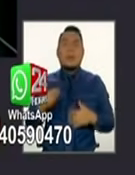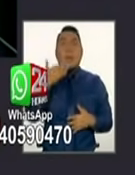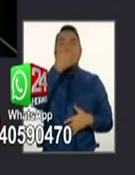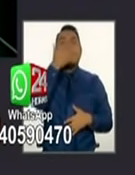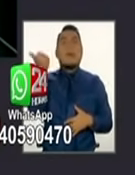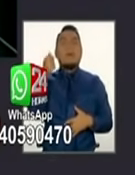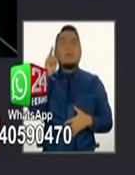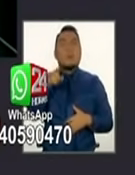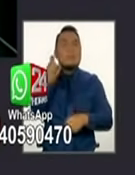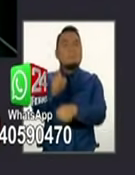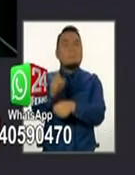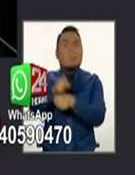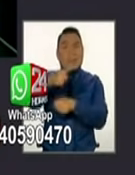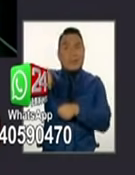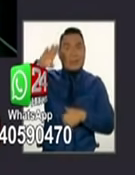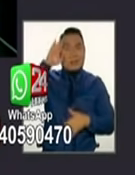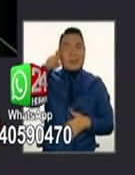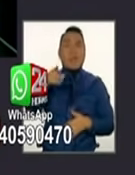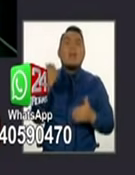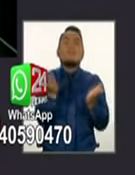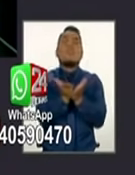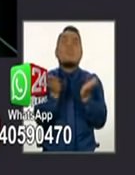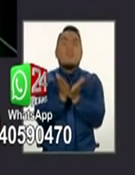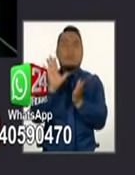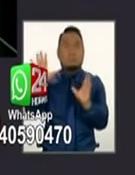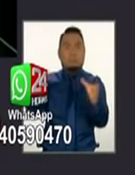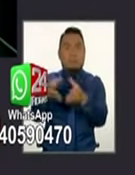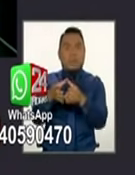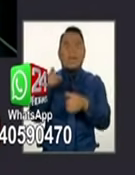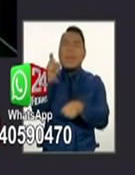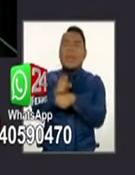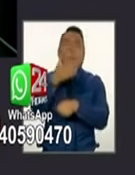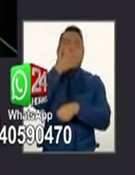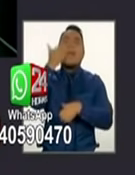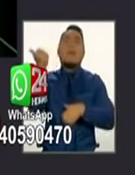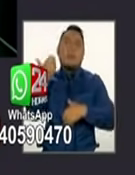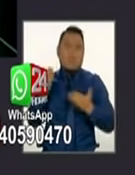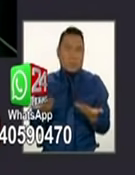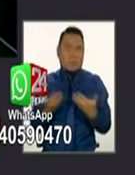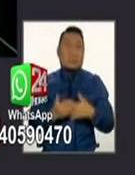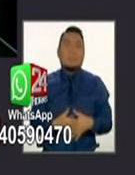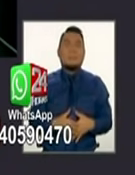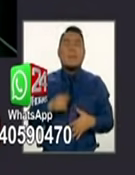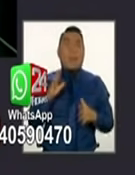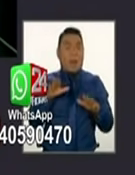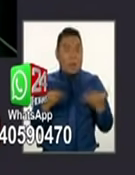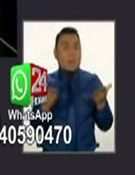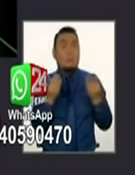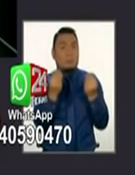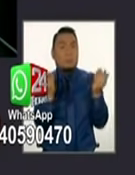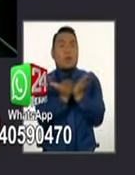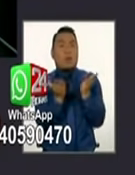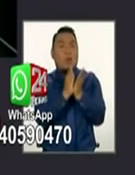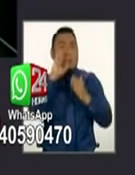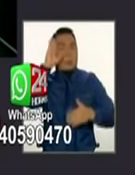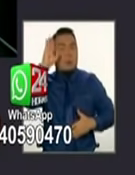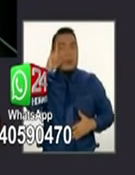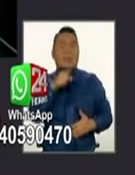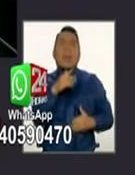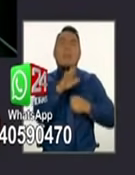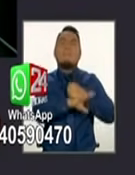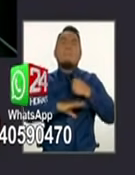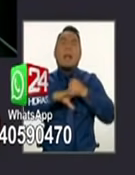la capacitación que ellos reciben en las escuelas. Existen muchas escuelas policiales con bajo